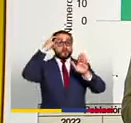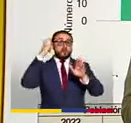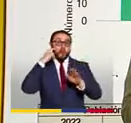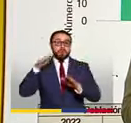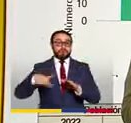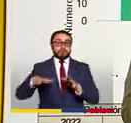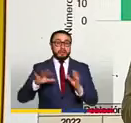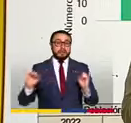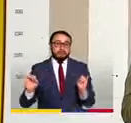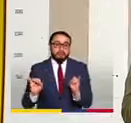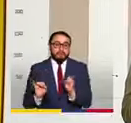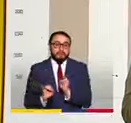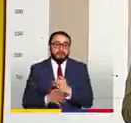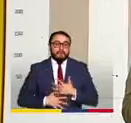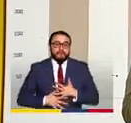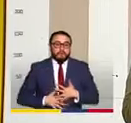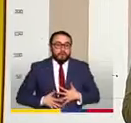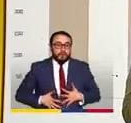Chocó.